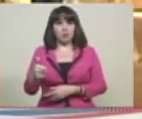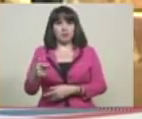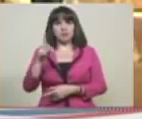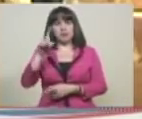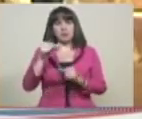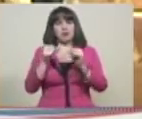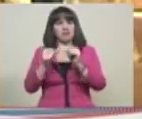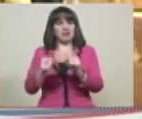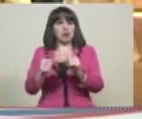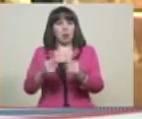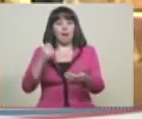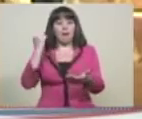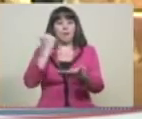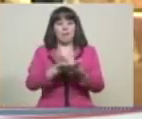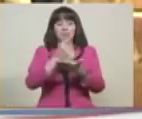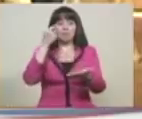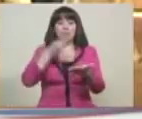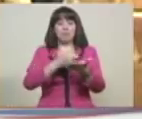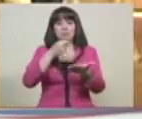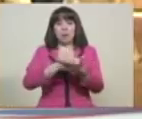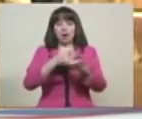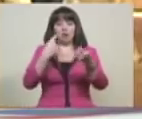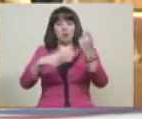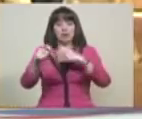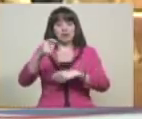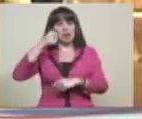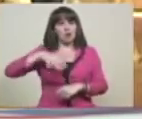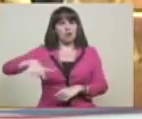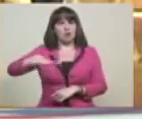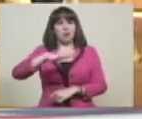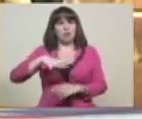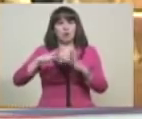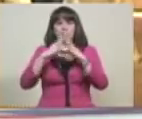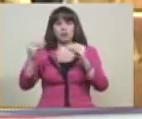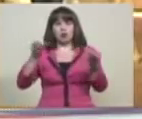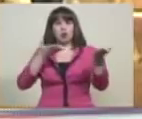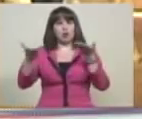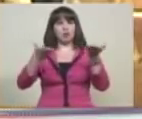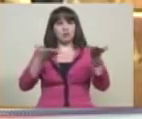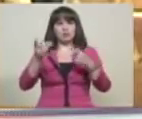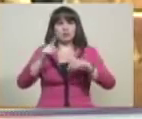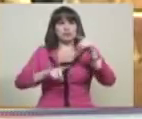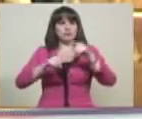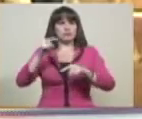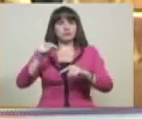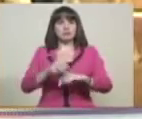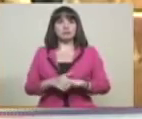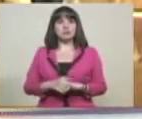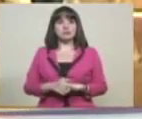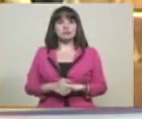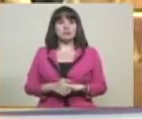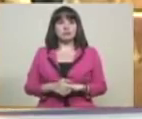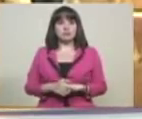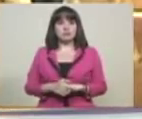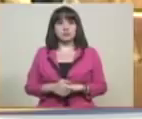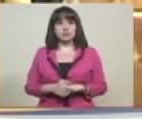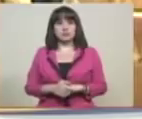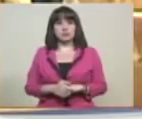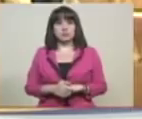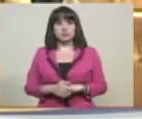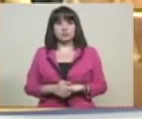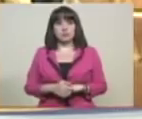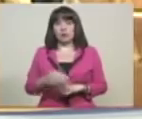fijación con precios máximos de venta al público de todos los bienes y servicios del país, poniendo el acento en los